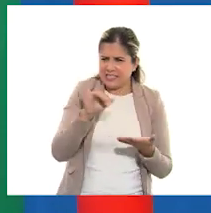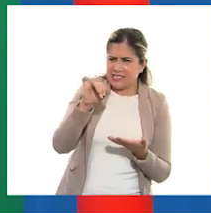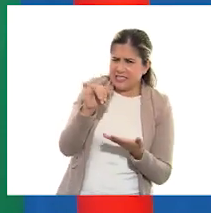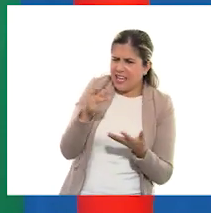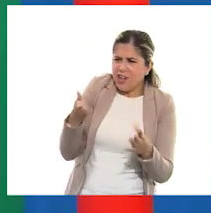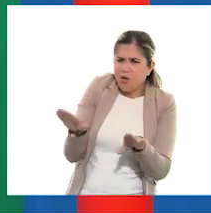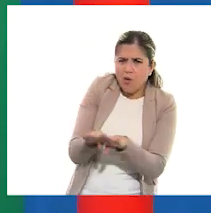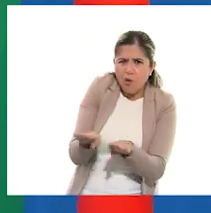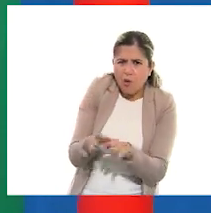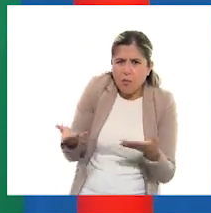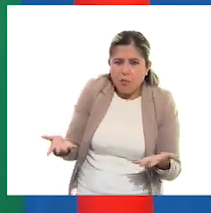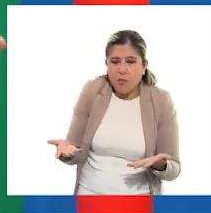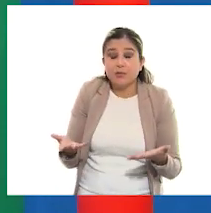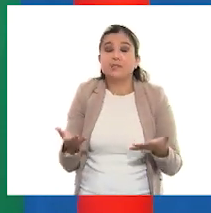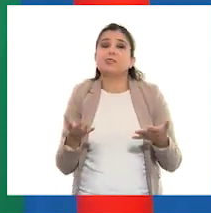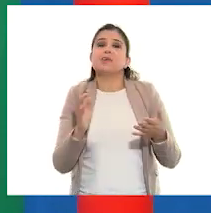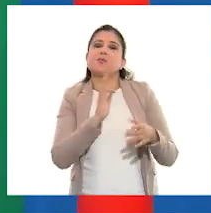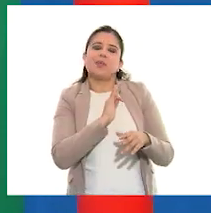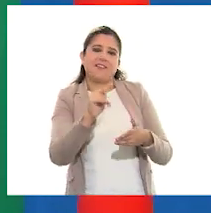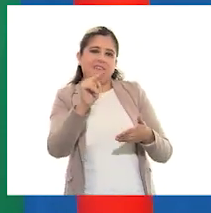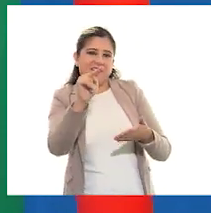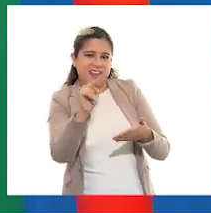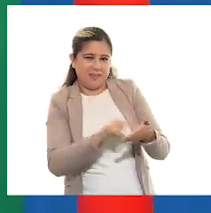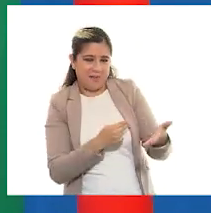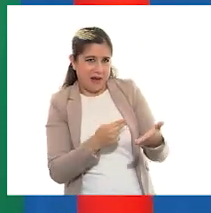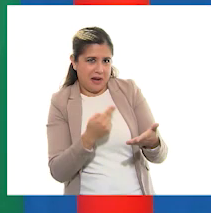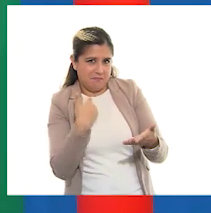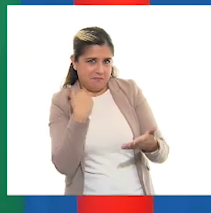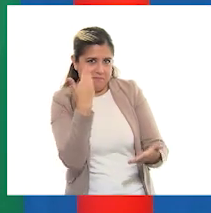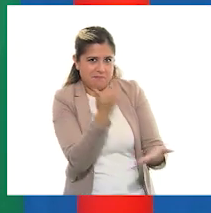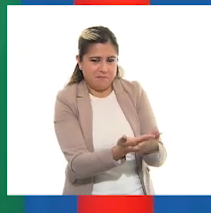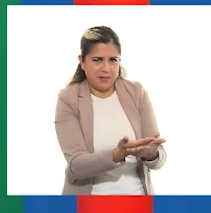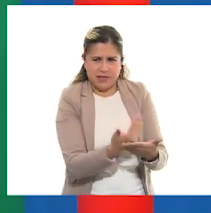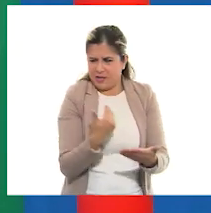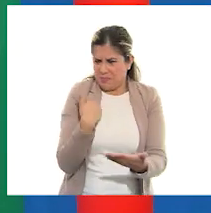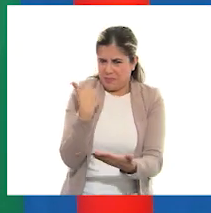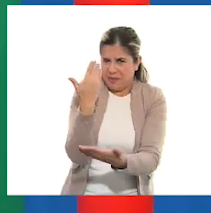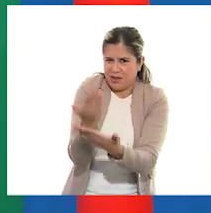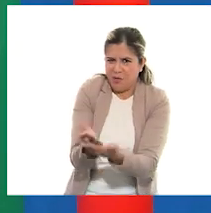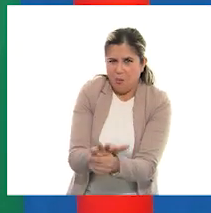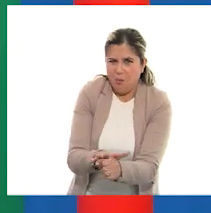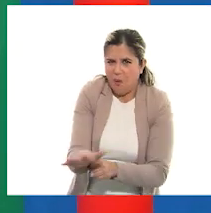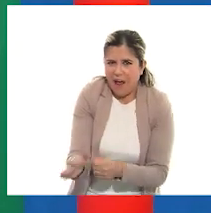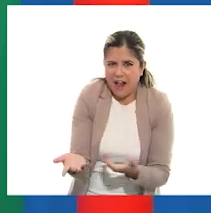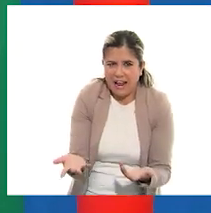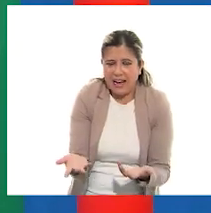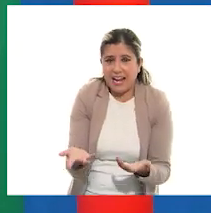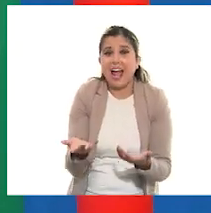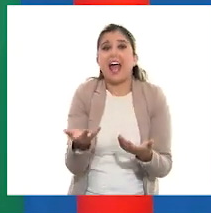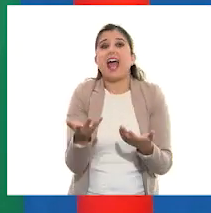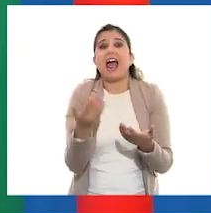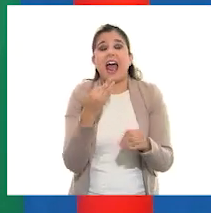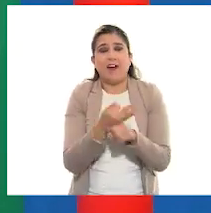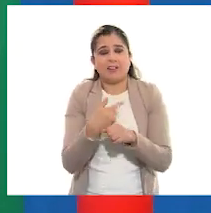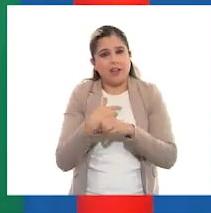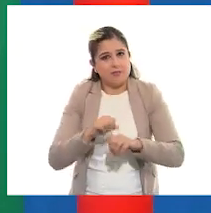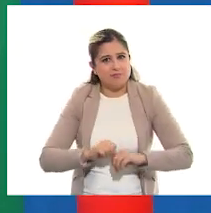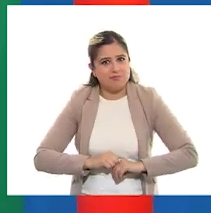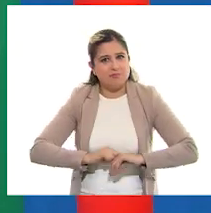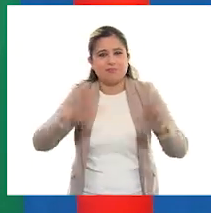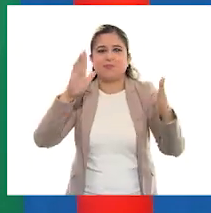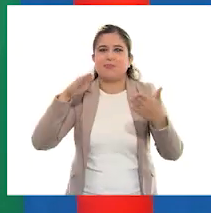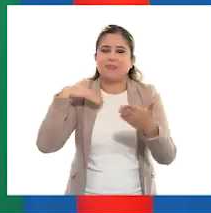¿cómo? ¿Podrían firmar nuestra petición? ¿Cuál petición? La que vamos a lanzar. Ah,